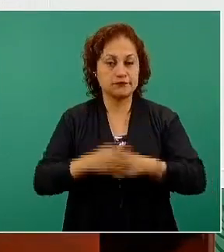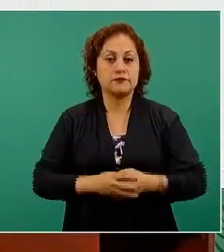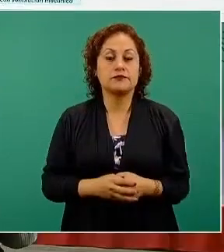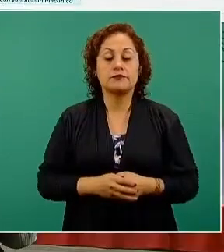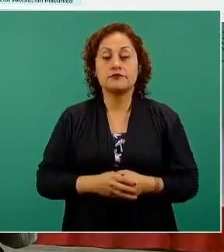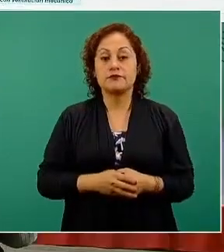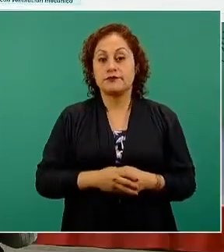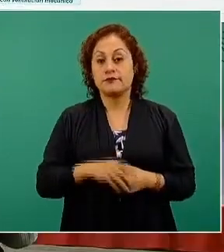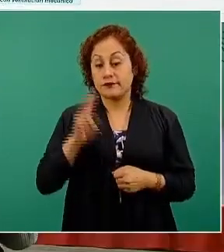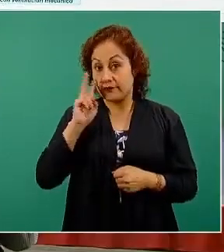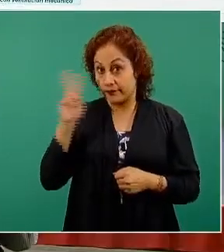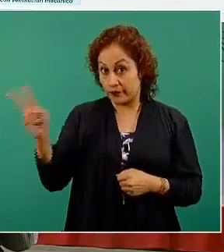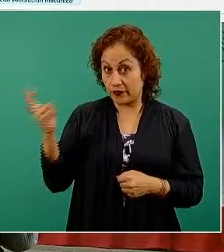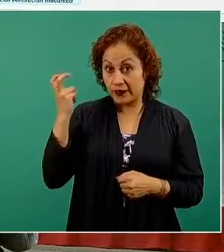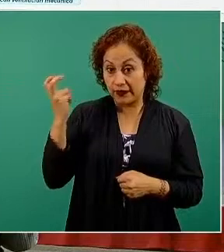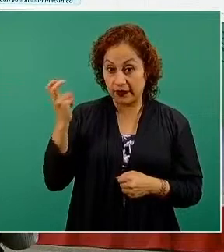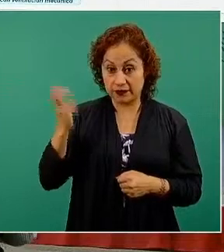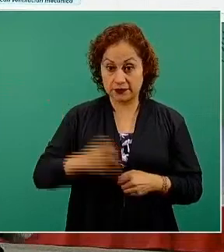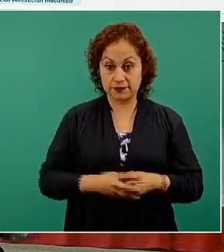es esta